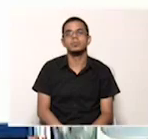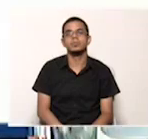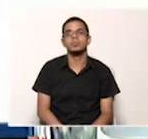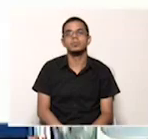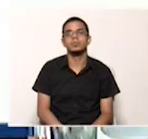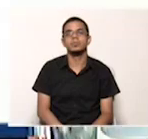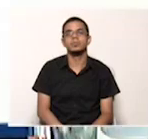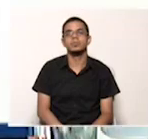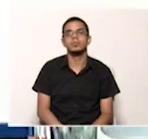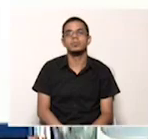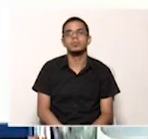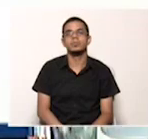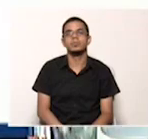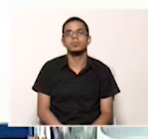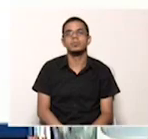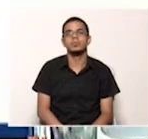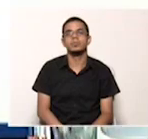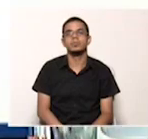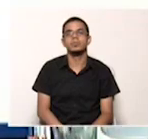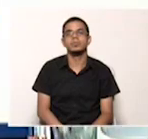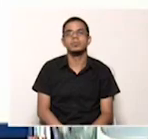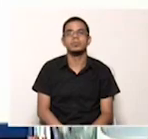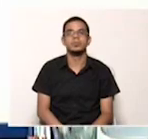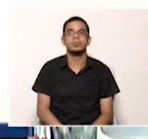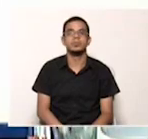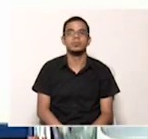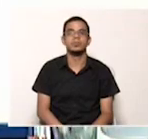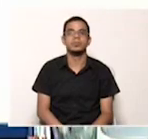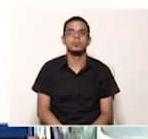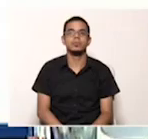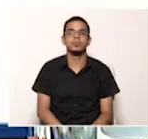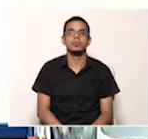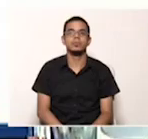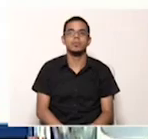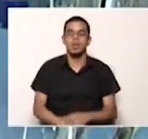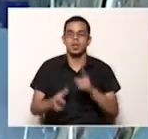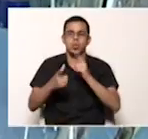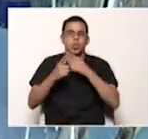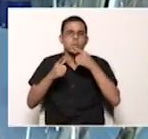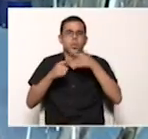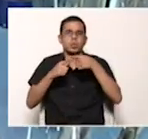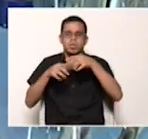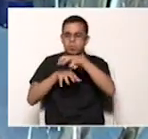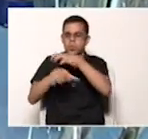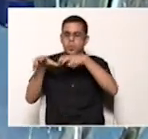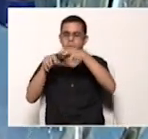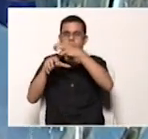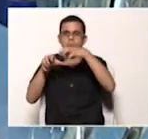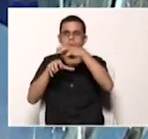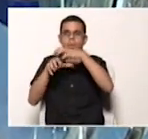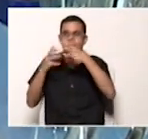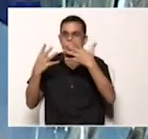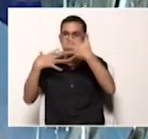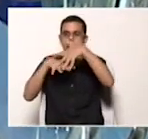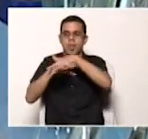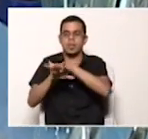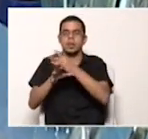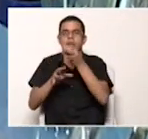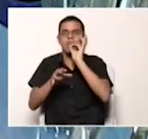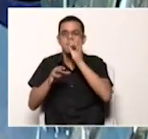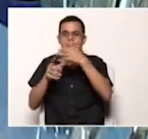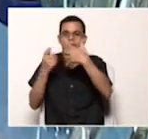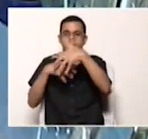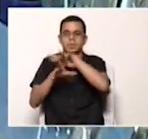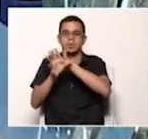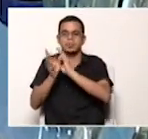gotitas de vapor van a chocar con esta tapa y se van a enfriar y van a caer.